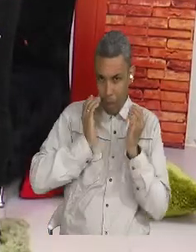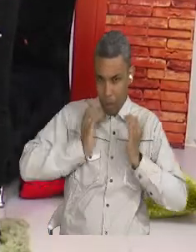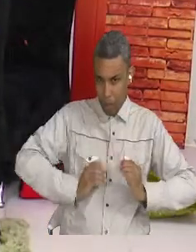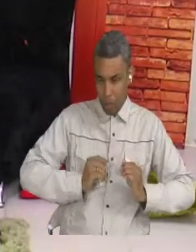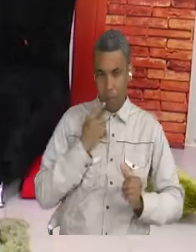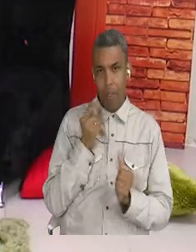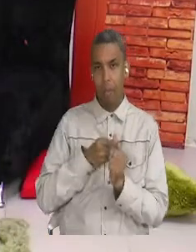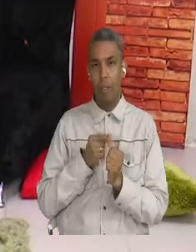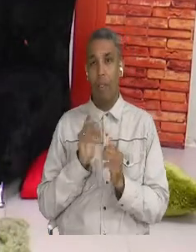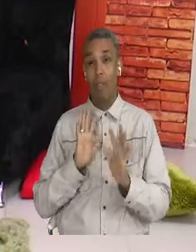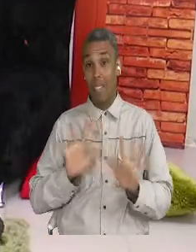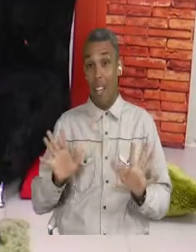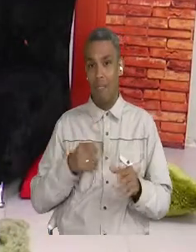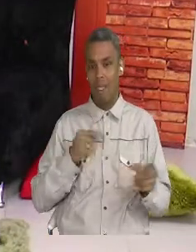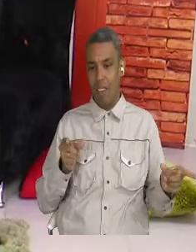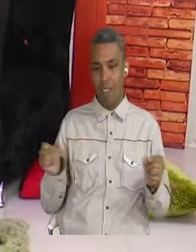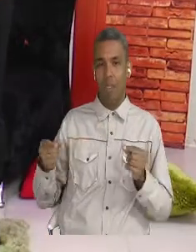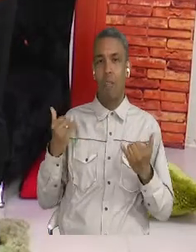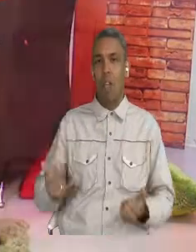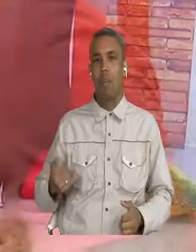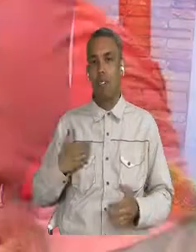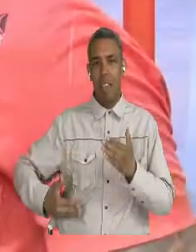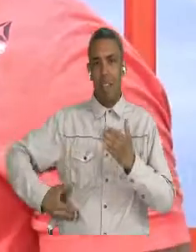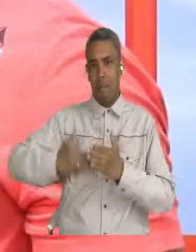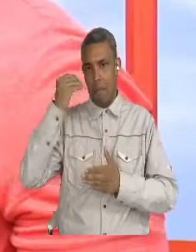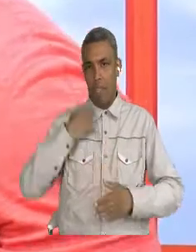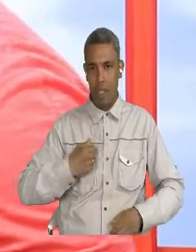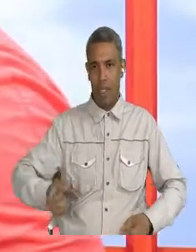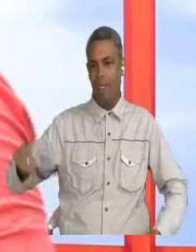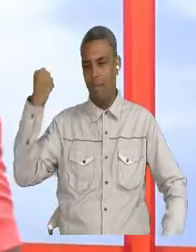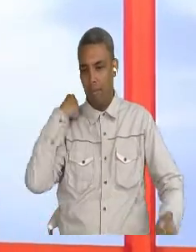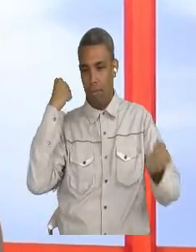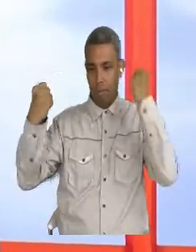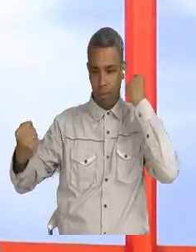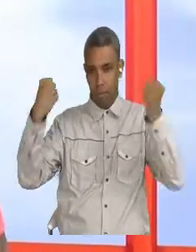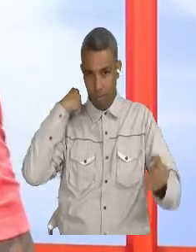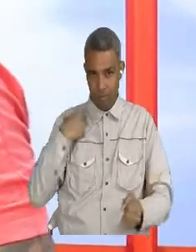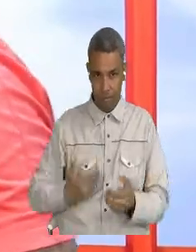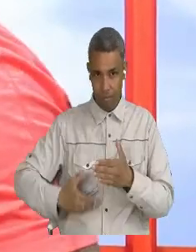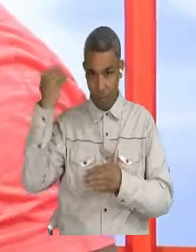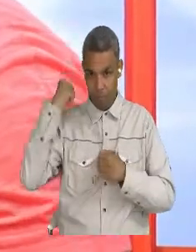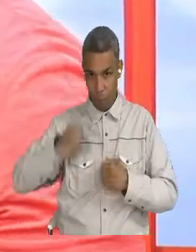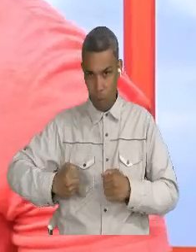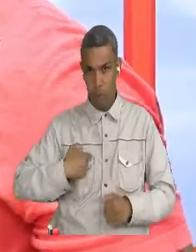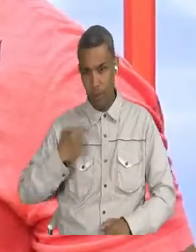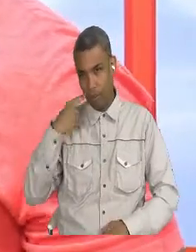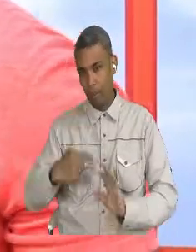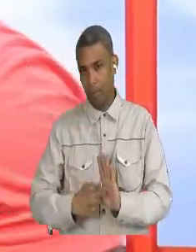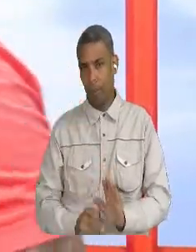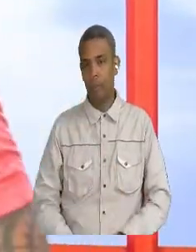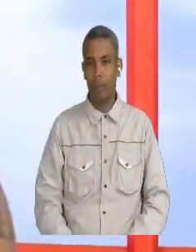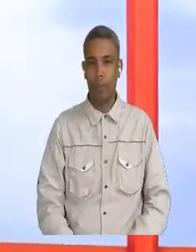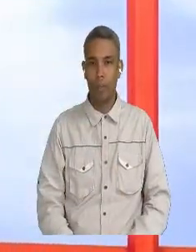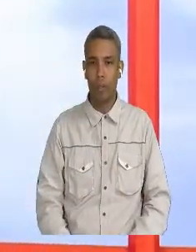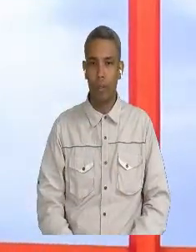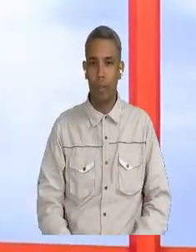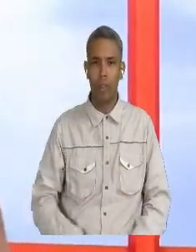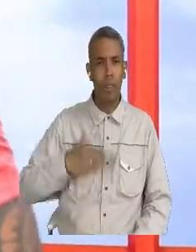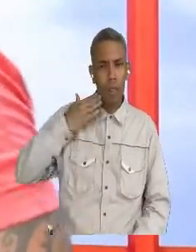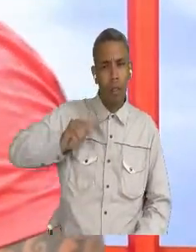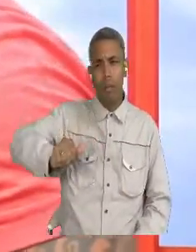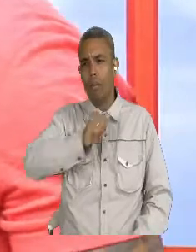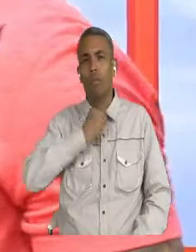primer ejercicio. Son sentadillas, algo básico, pero es un ejercicio muy esencial, pues que le gusta a las mujeres. Prácticamente vamos a traer lo que es